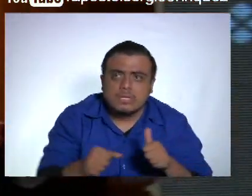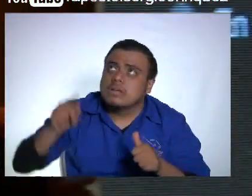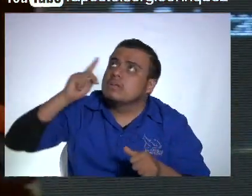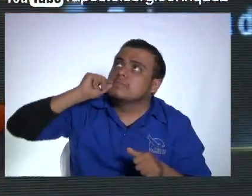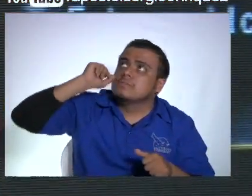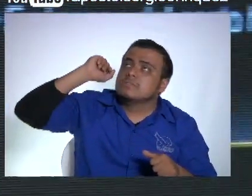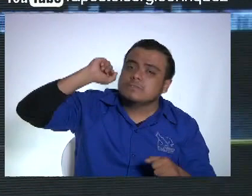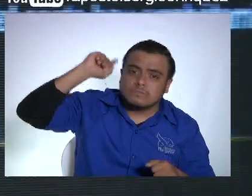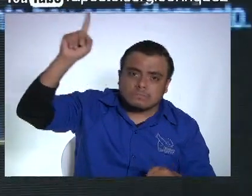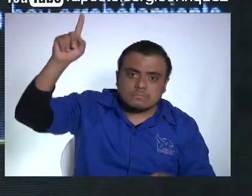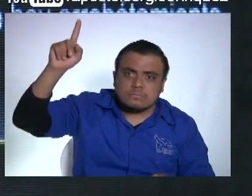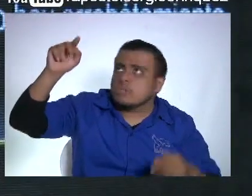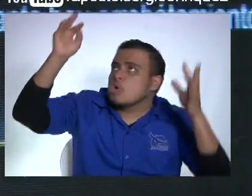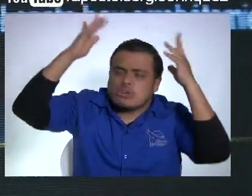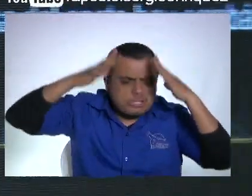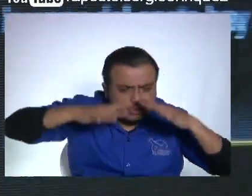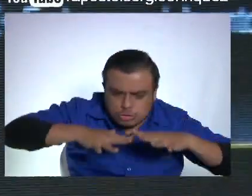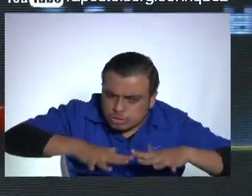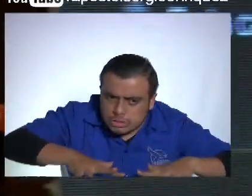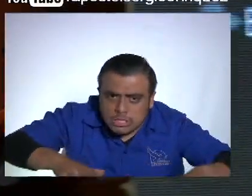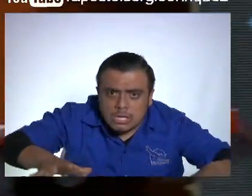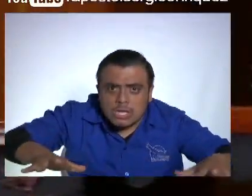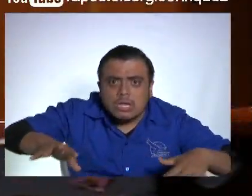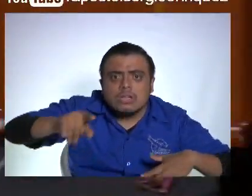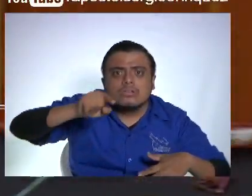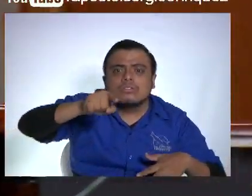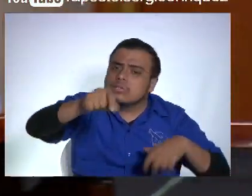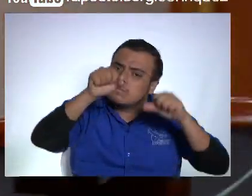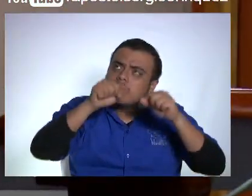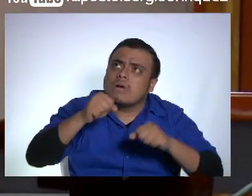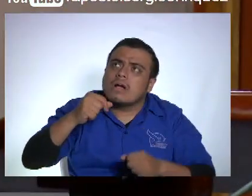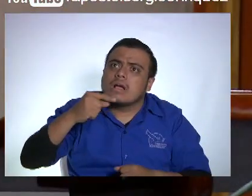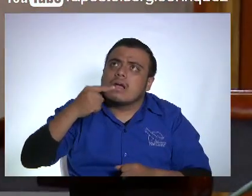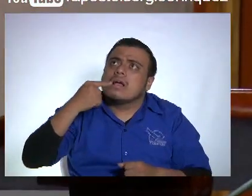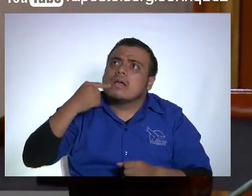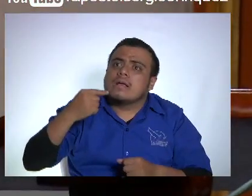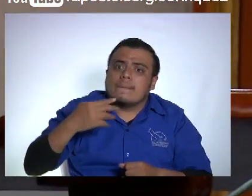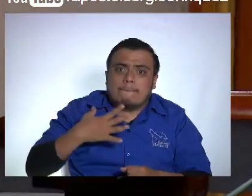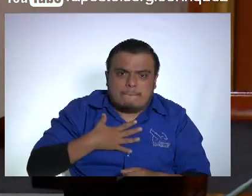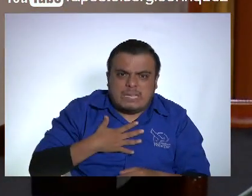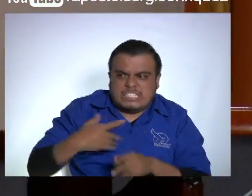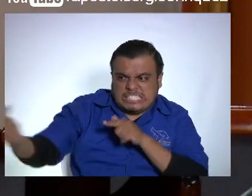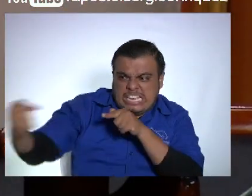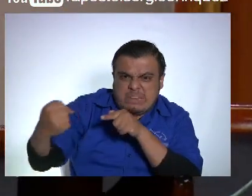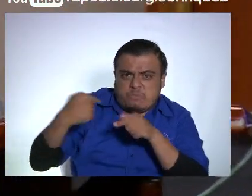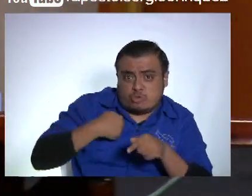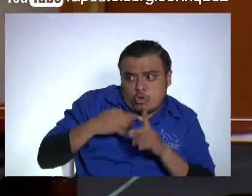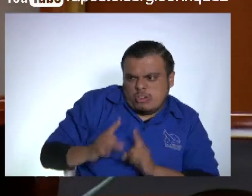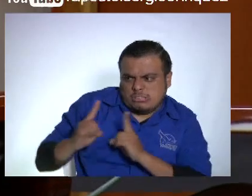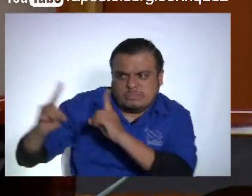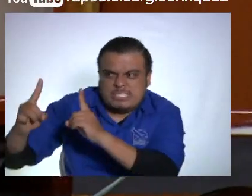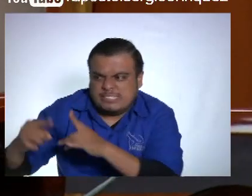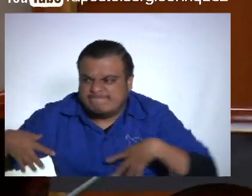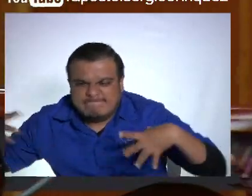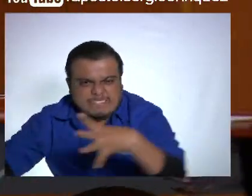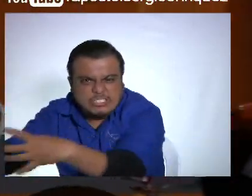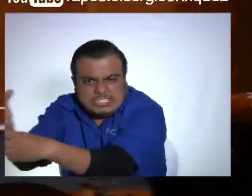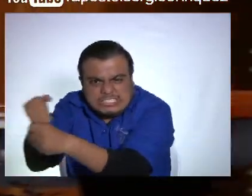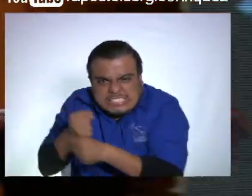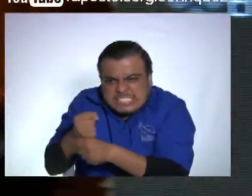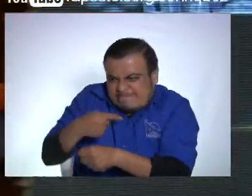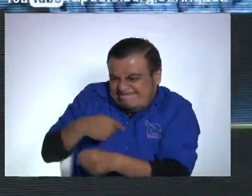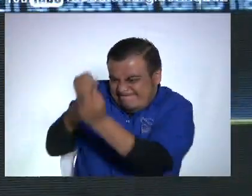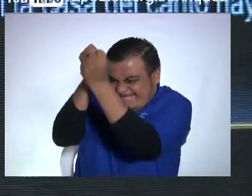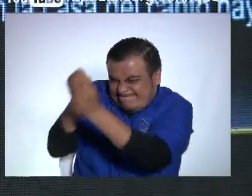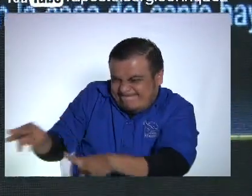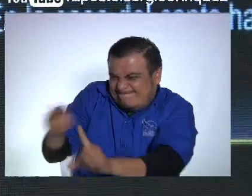medio de su alabanza, Él desciende, y usted ya puede decir: perseguí a mis enemigos y los alcancé, los